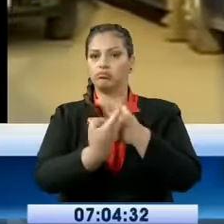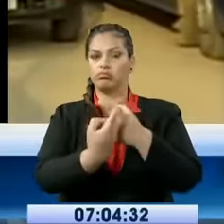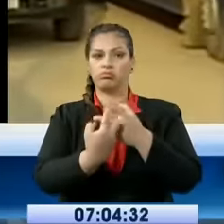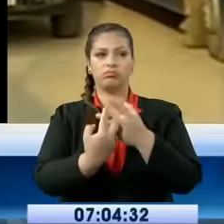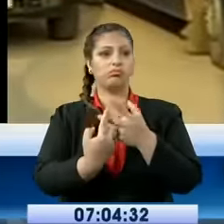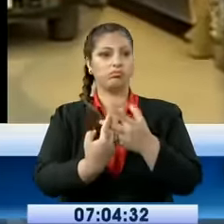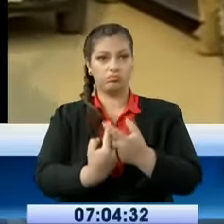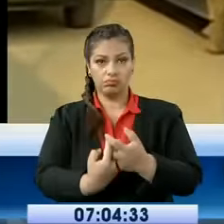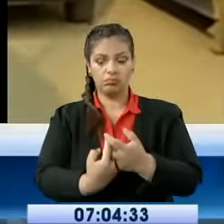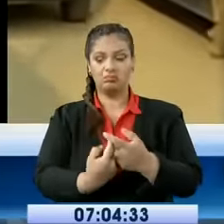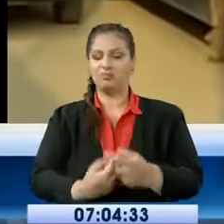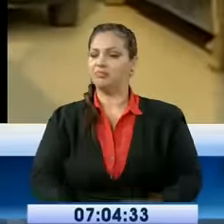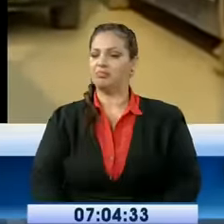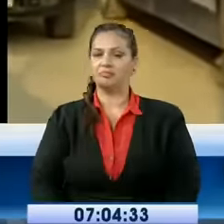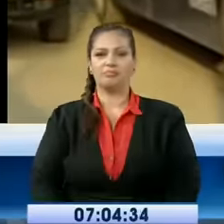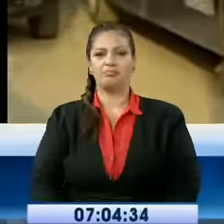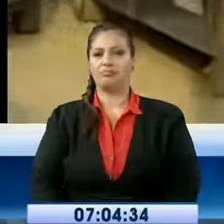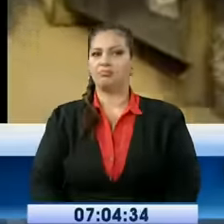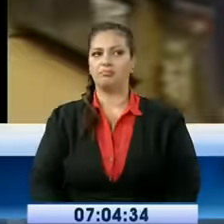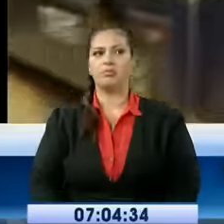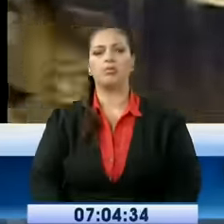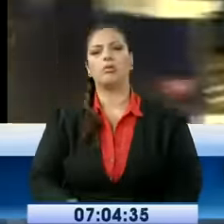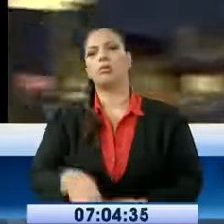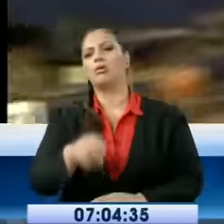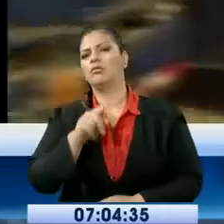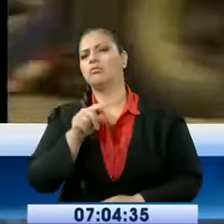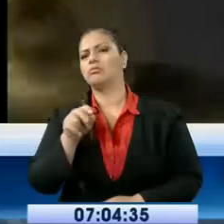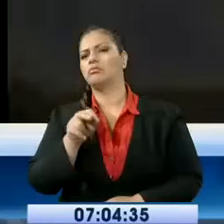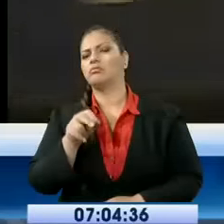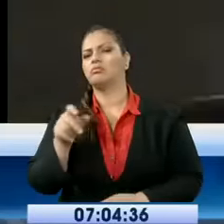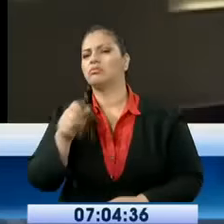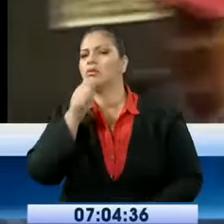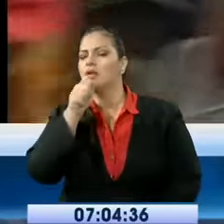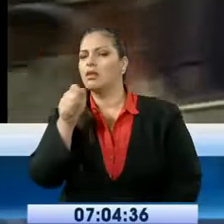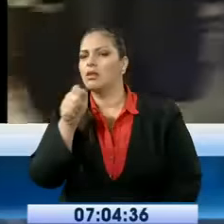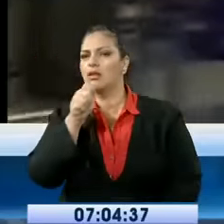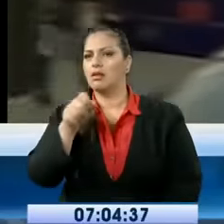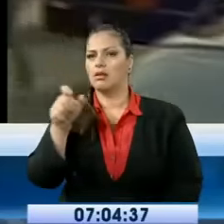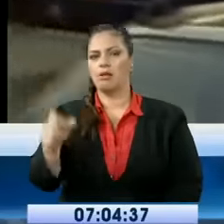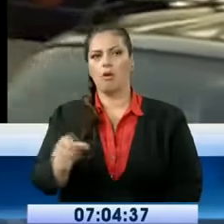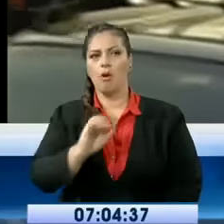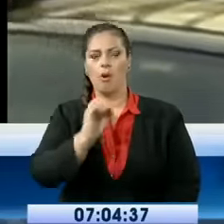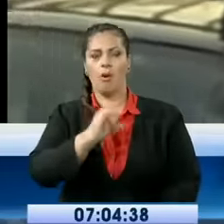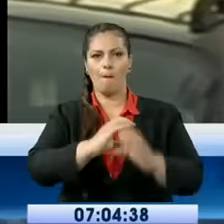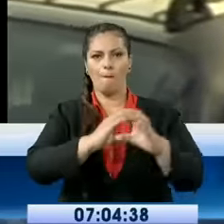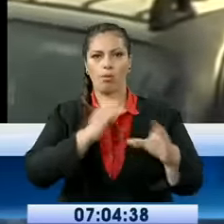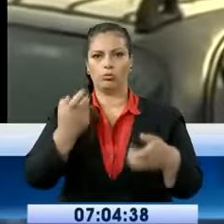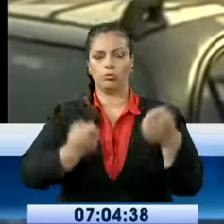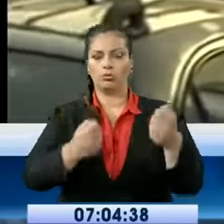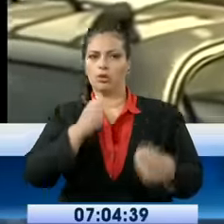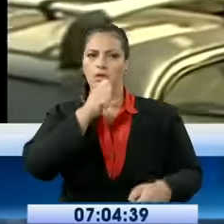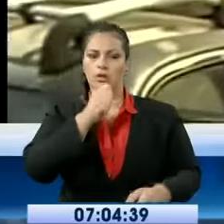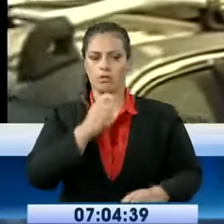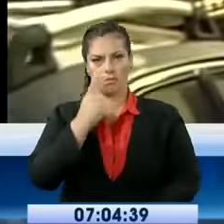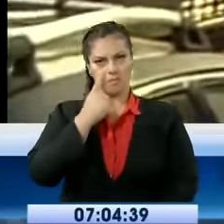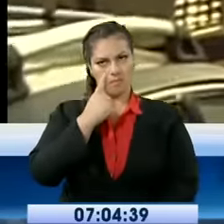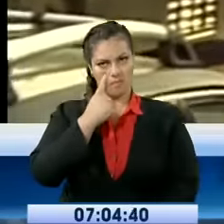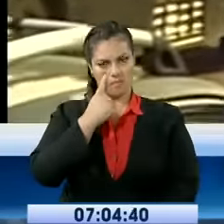a dialogar tanto con los transeúntes y a ver si podemos hacerlo también con los conductores y los usuarios también de las unidades.